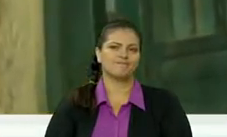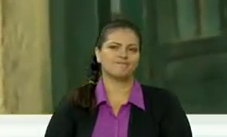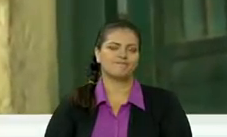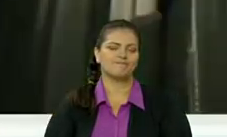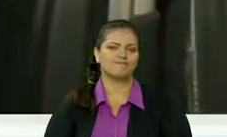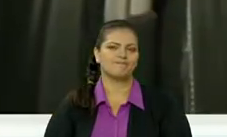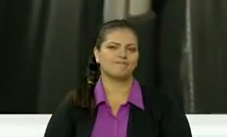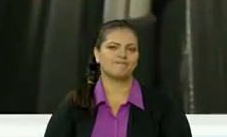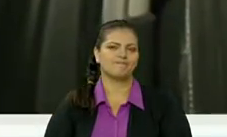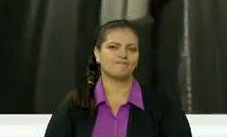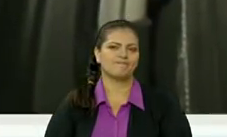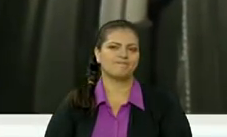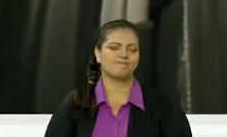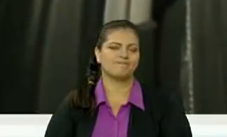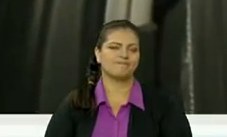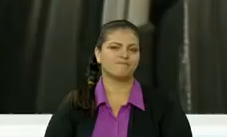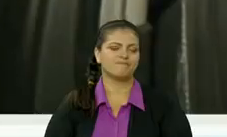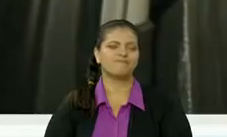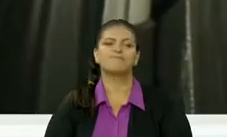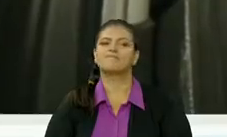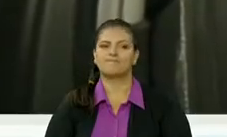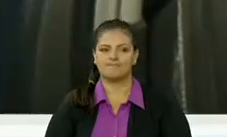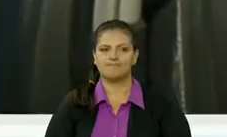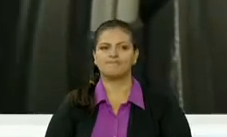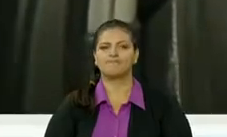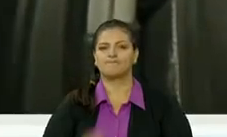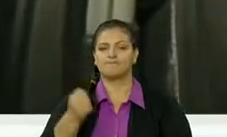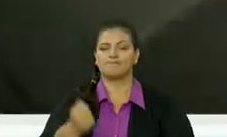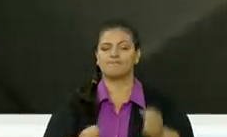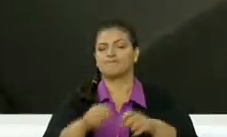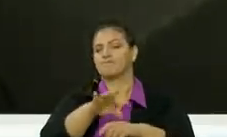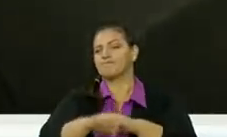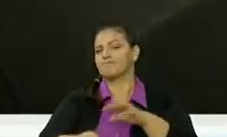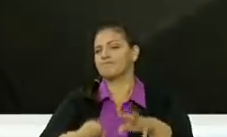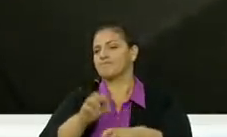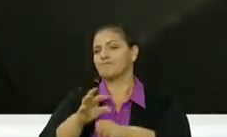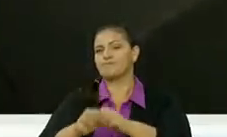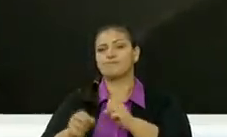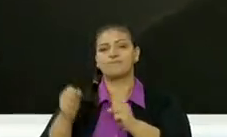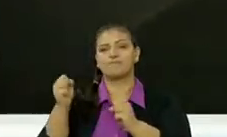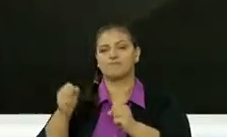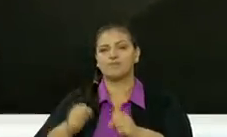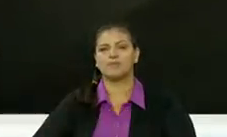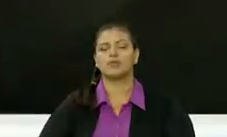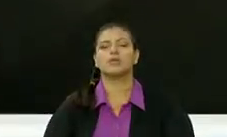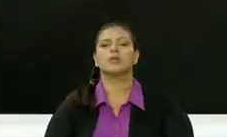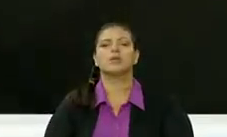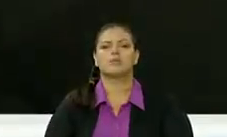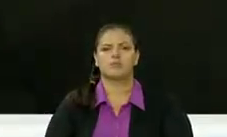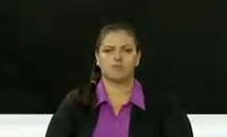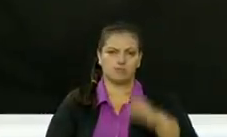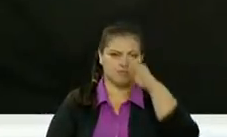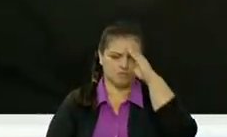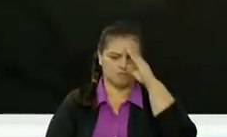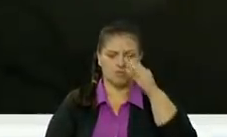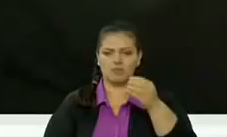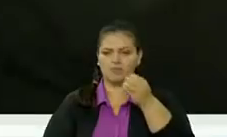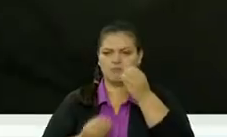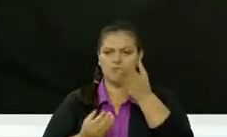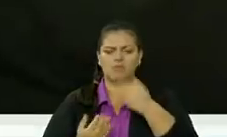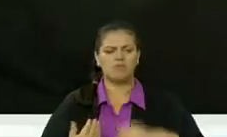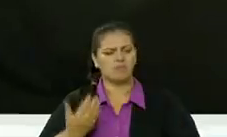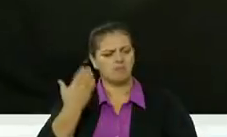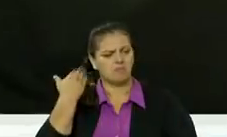Operativos dirigidos a disminuir el robo de vehículos en relación al año anterior en el mismo periodo. La policía habla de una reducción